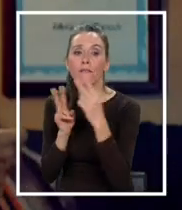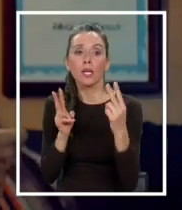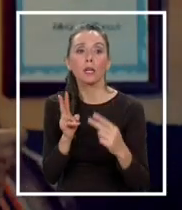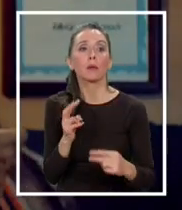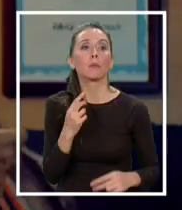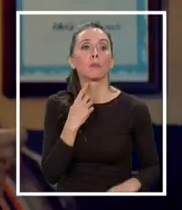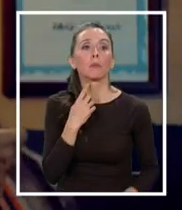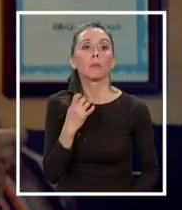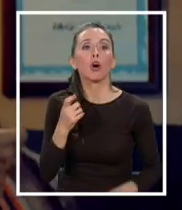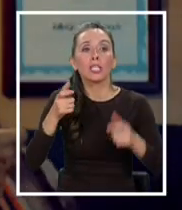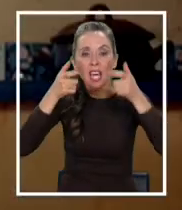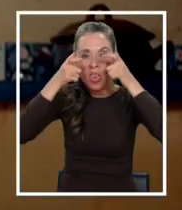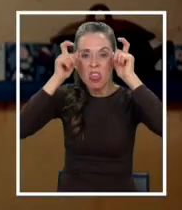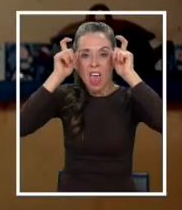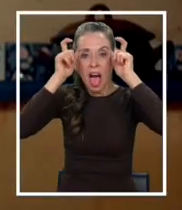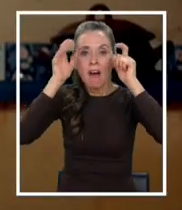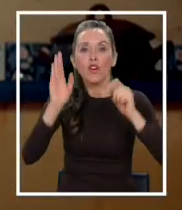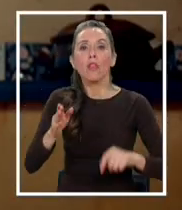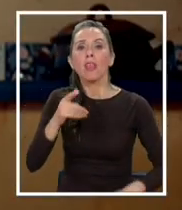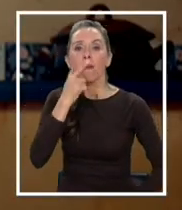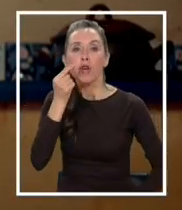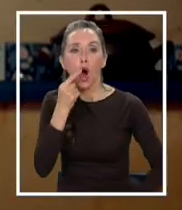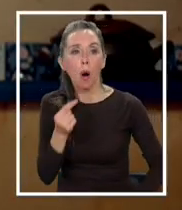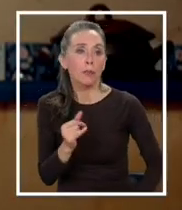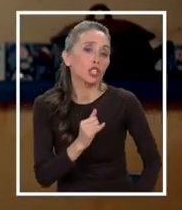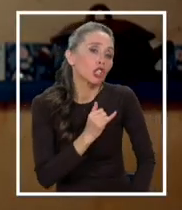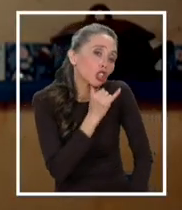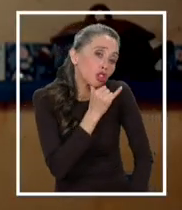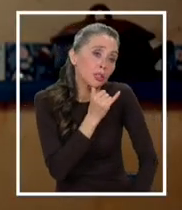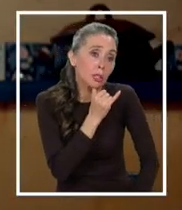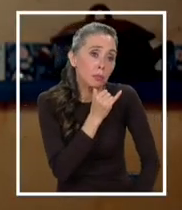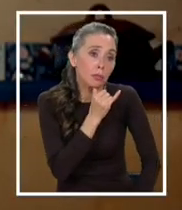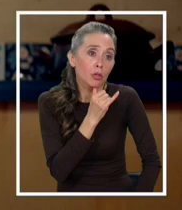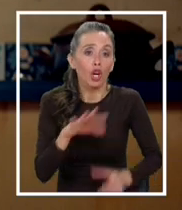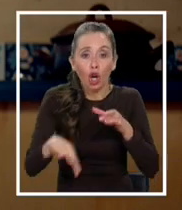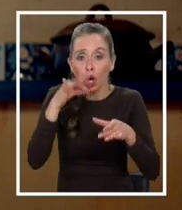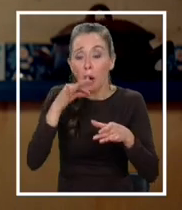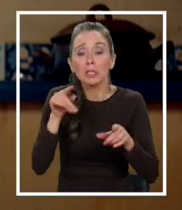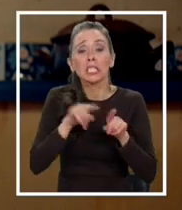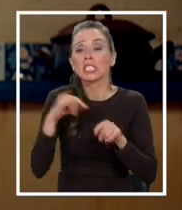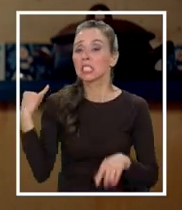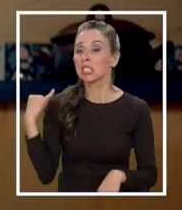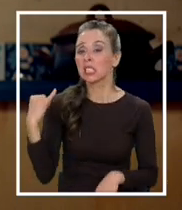que los diablos tienen que ser hombres? Bueno, no sé. Así ha sido siempre.